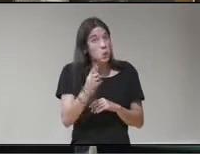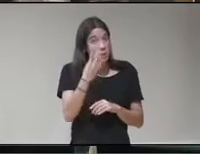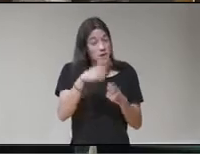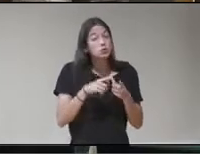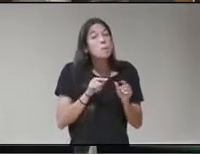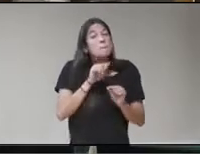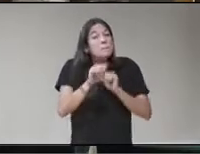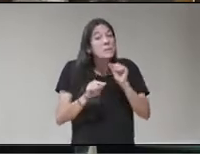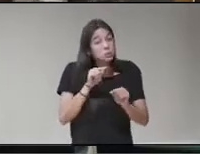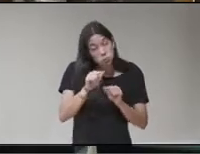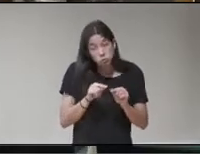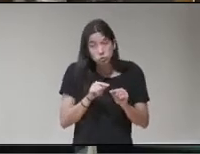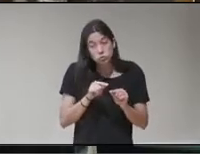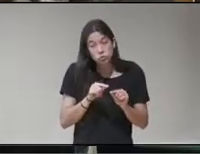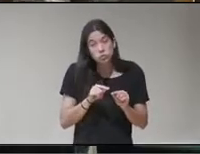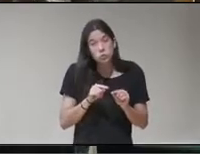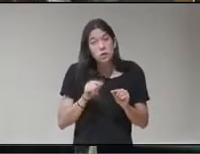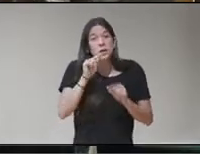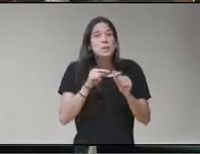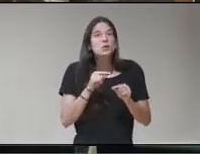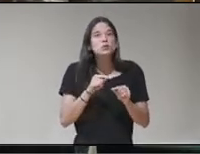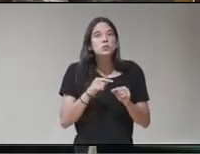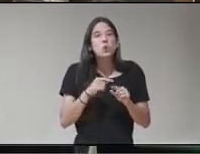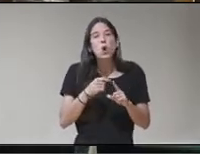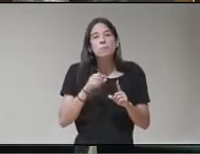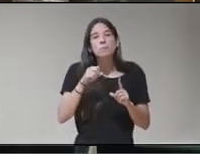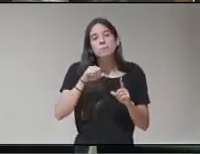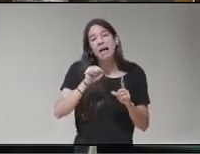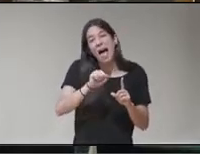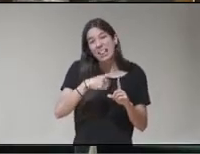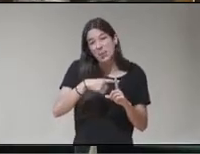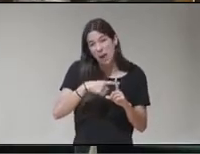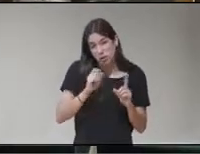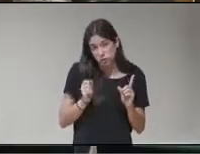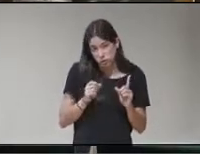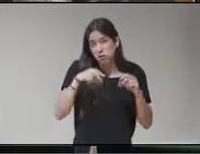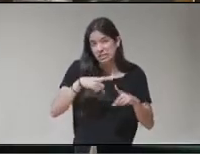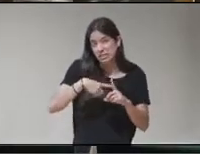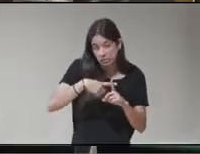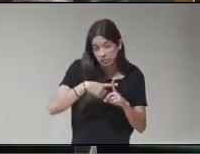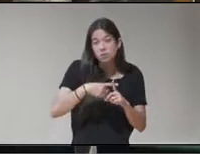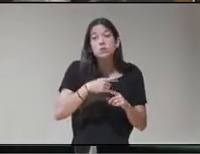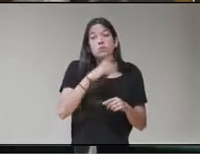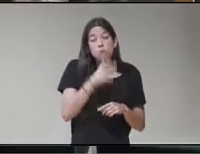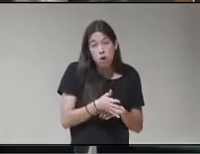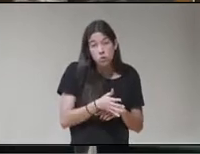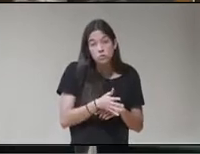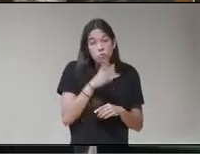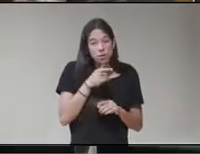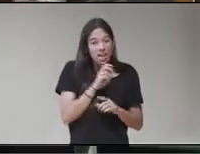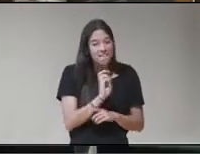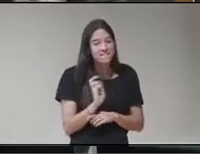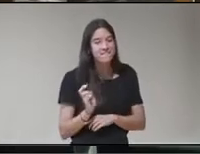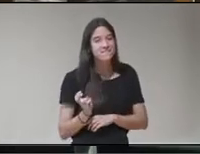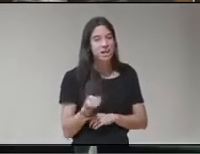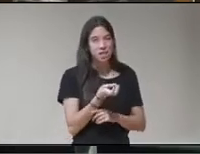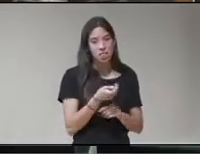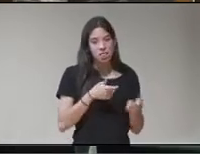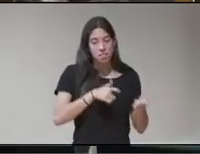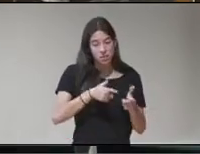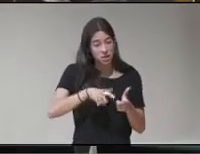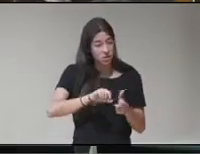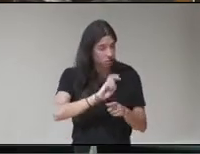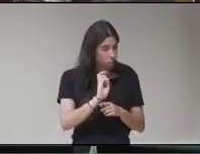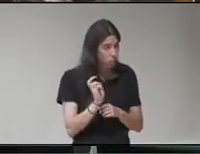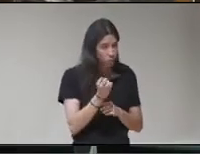virus que son atemperados. Son virus atemperados porque la variedad de bacterias es tan